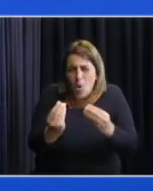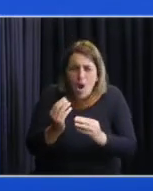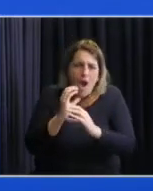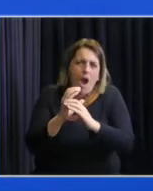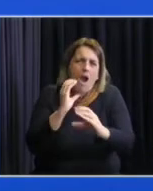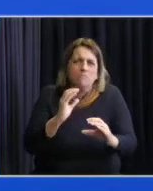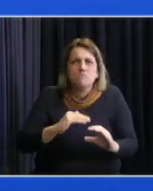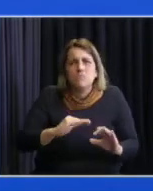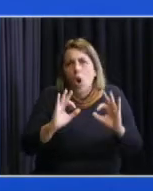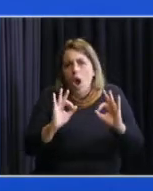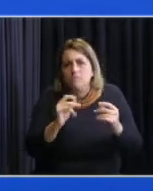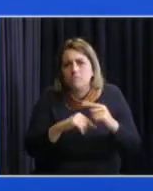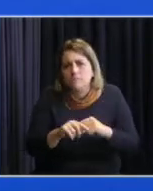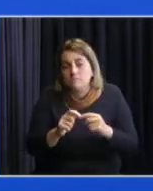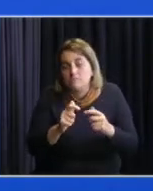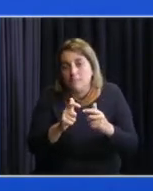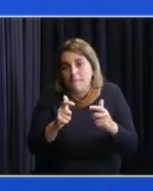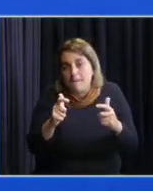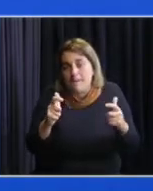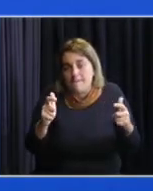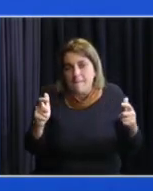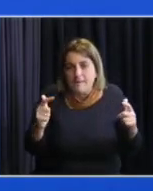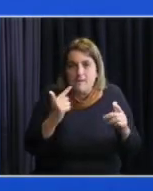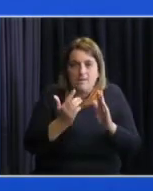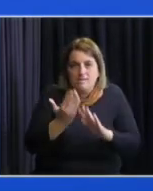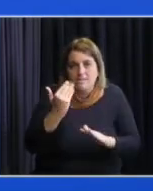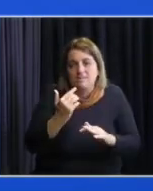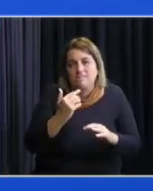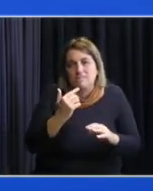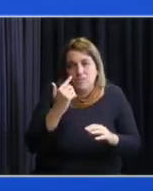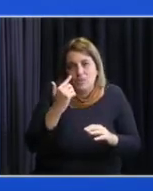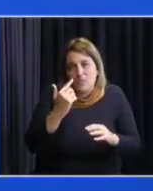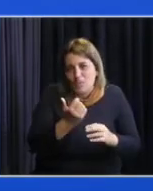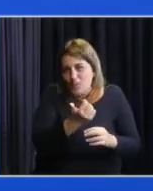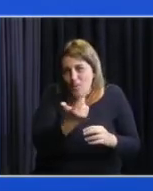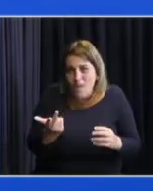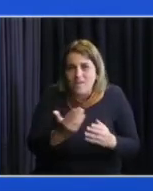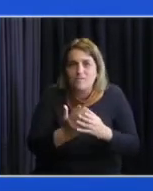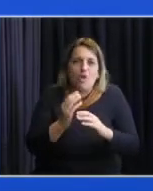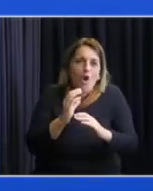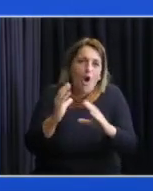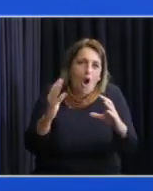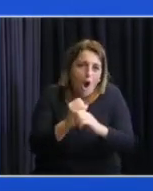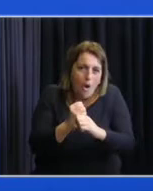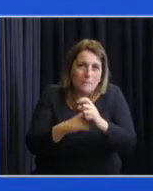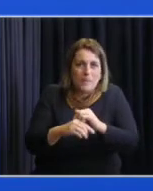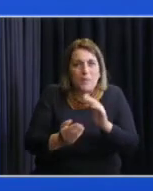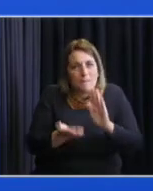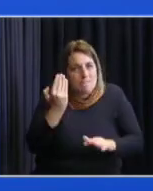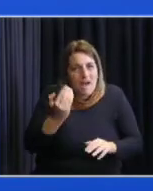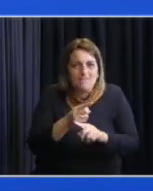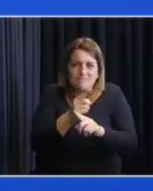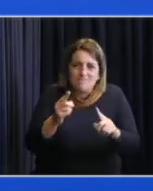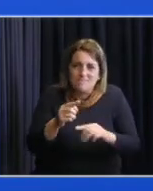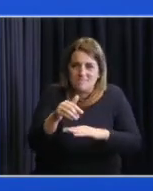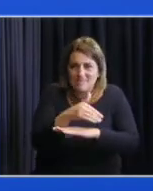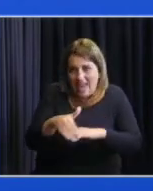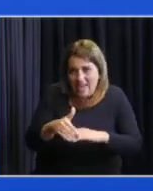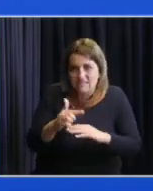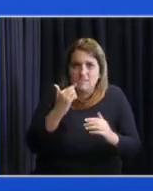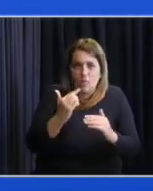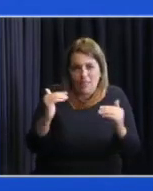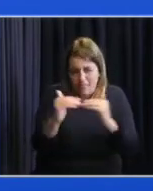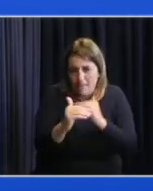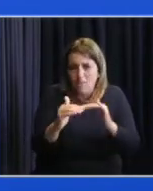llenos. Aumentar la frecuencia nos parecía muy importante, darle la tranquilidad y el compromiso a la gente de que la Cámara de Transporte